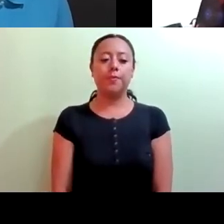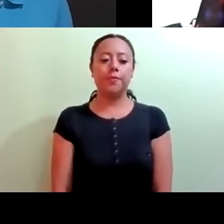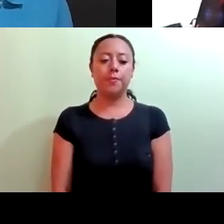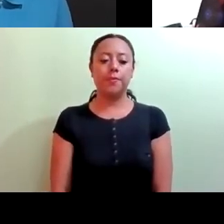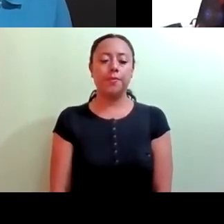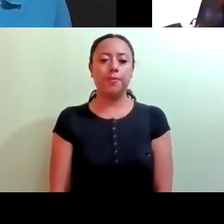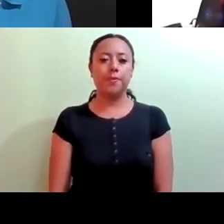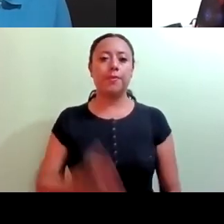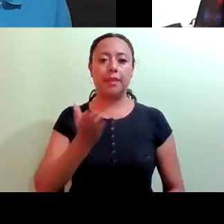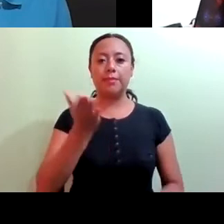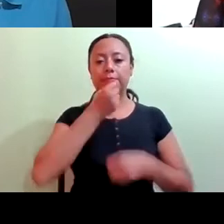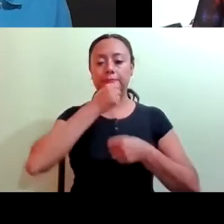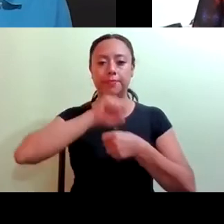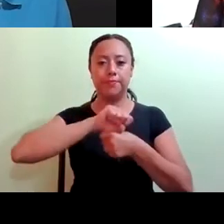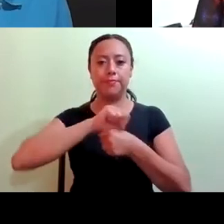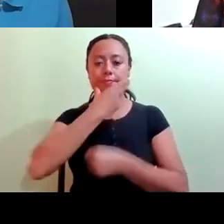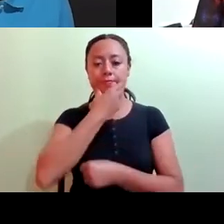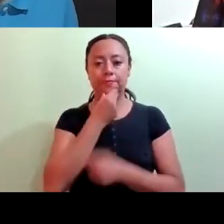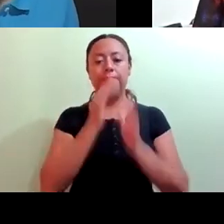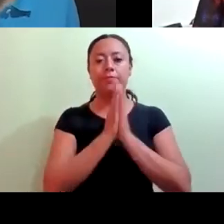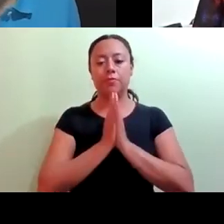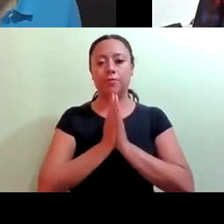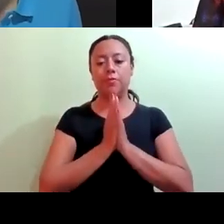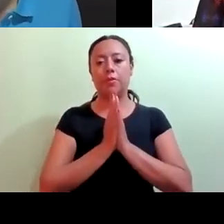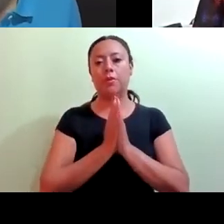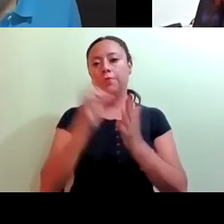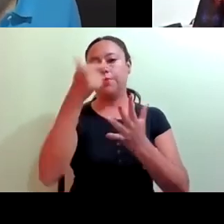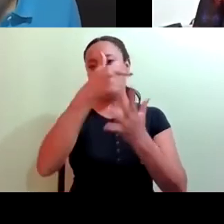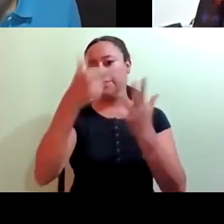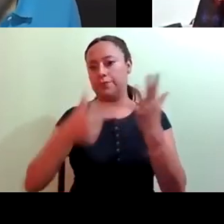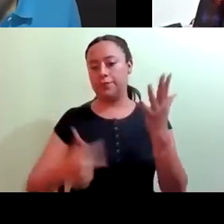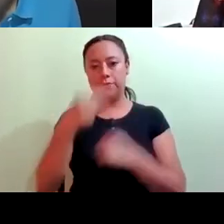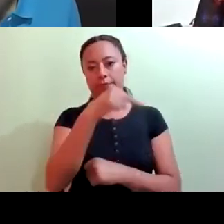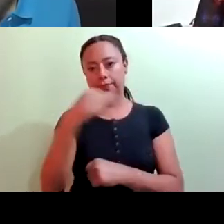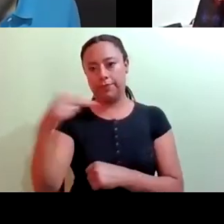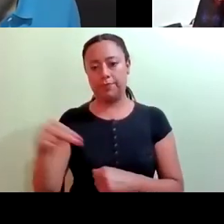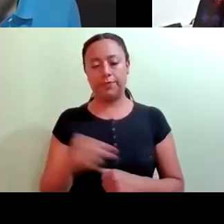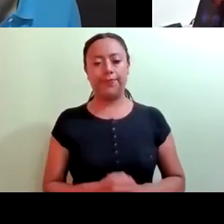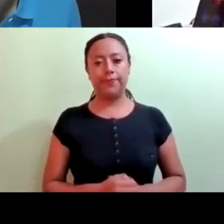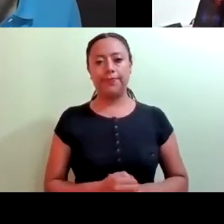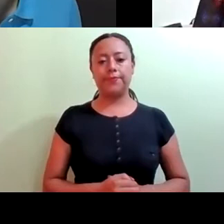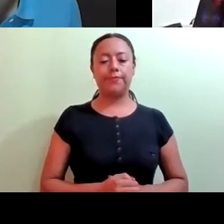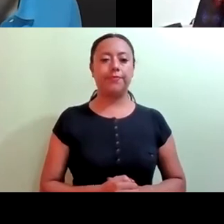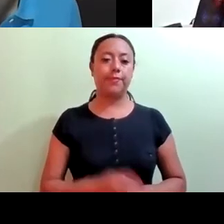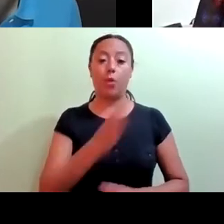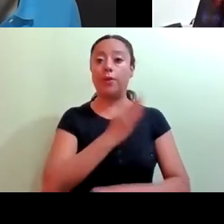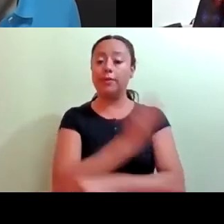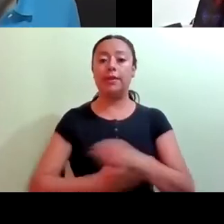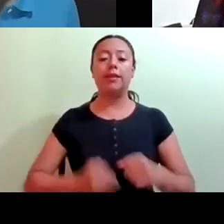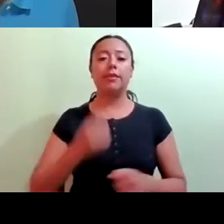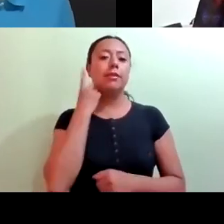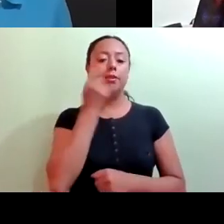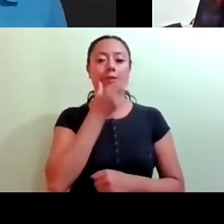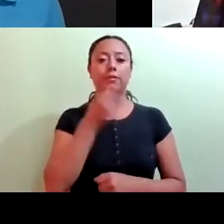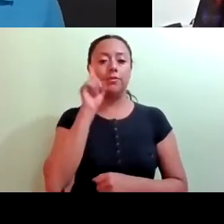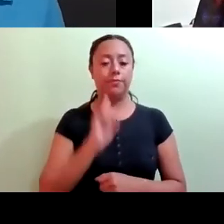Les solicito al secretario realizar el pase de lista de asistencia. Buenas tardes, diputadas y diputados. Por